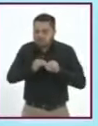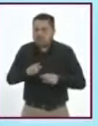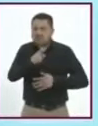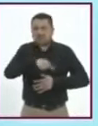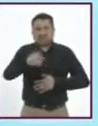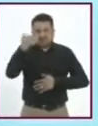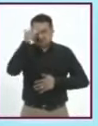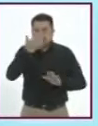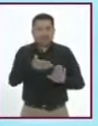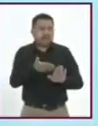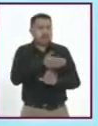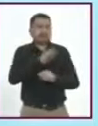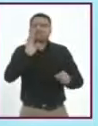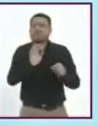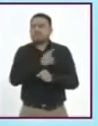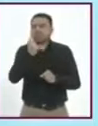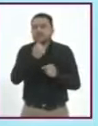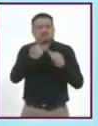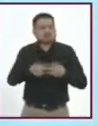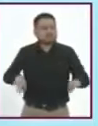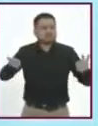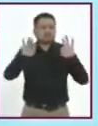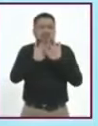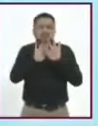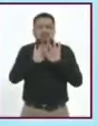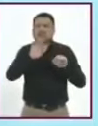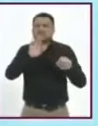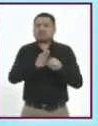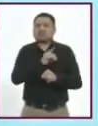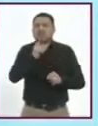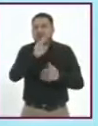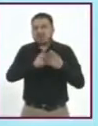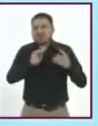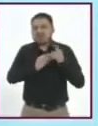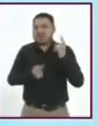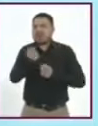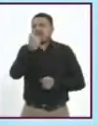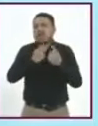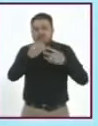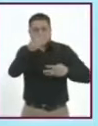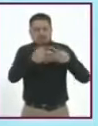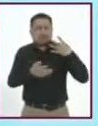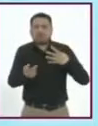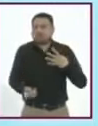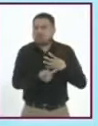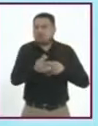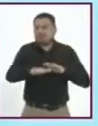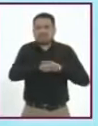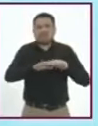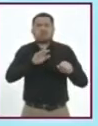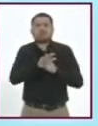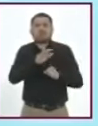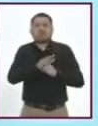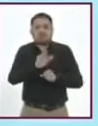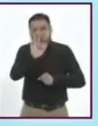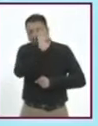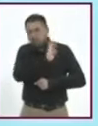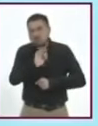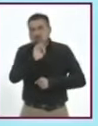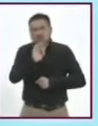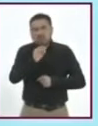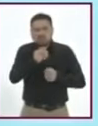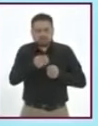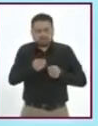conoce previamente y por qué es importante. Por mencionar algunas, son preguntas básicas de las que será posible